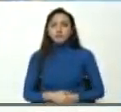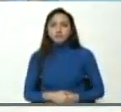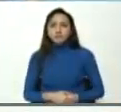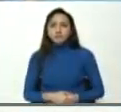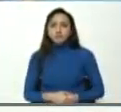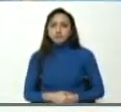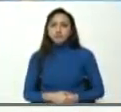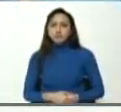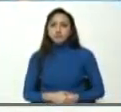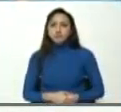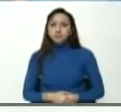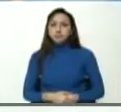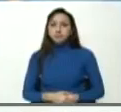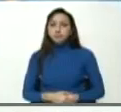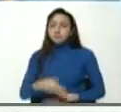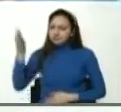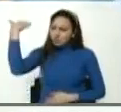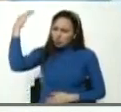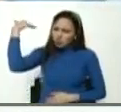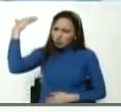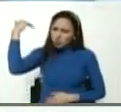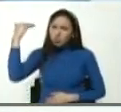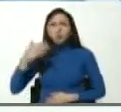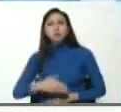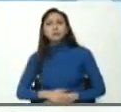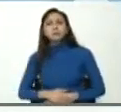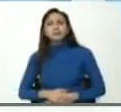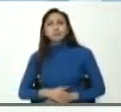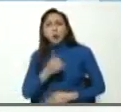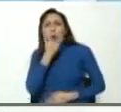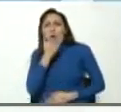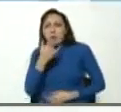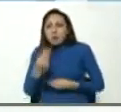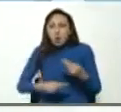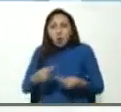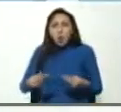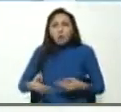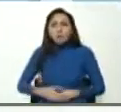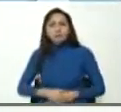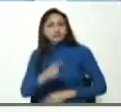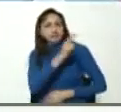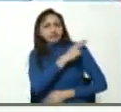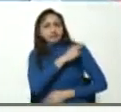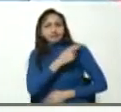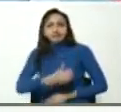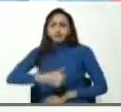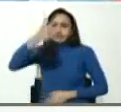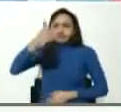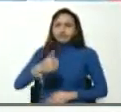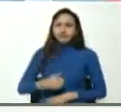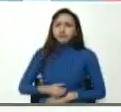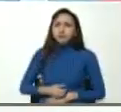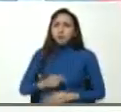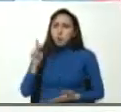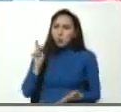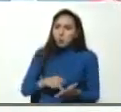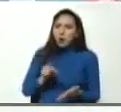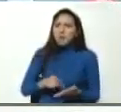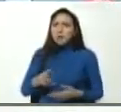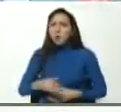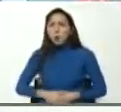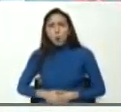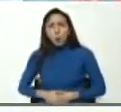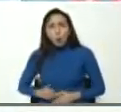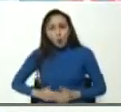inolvidable aquella imagen del general garcía carneiro como